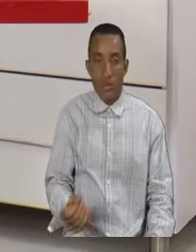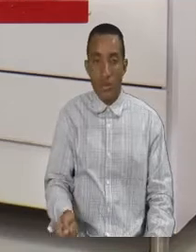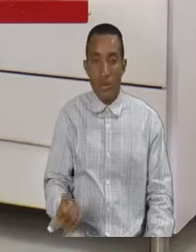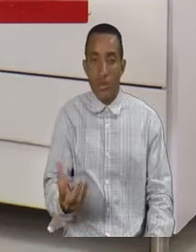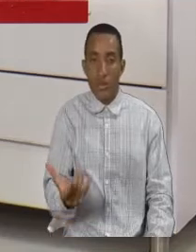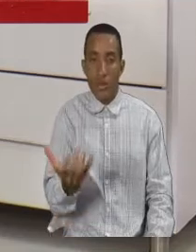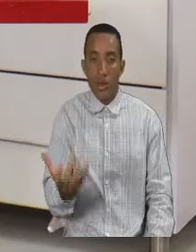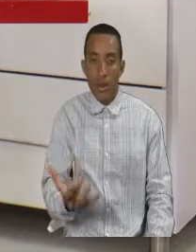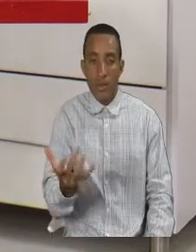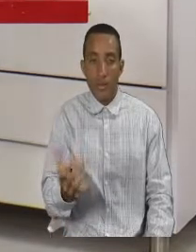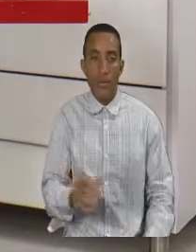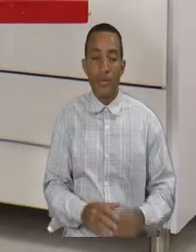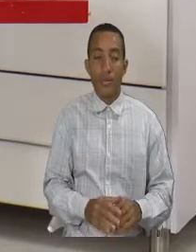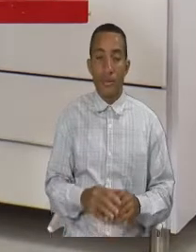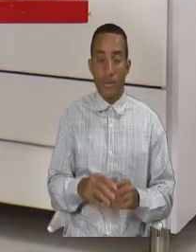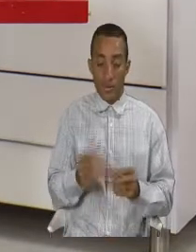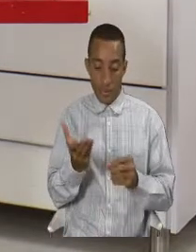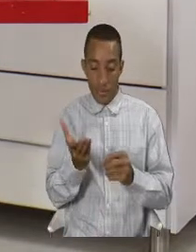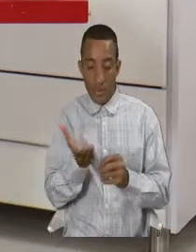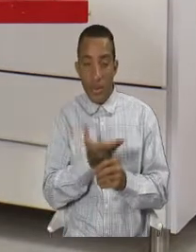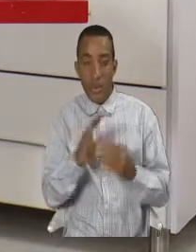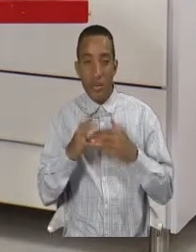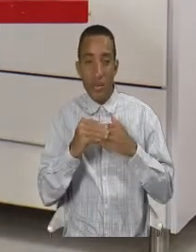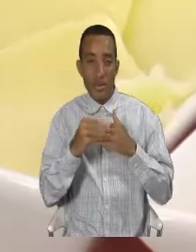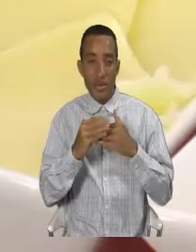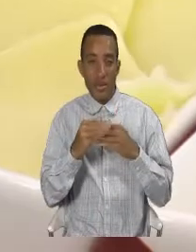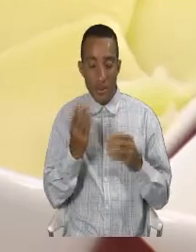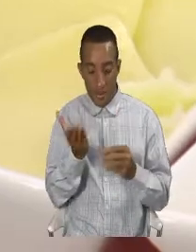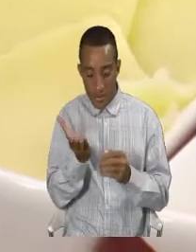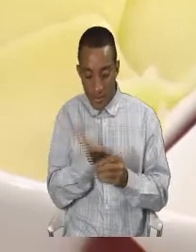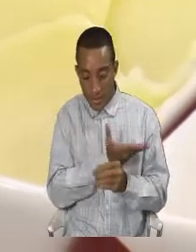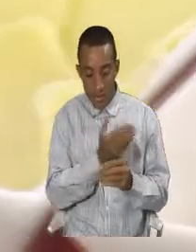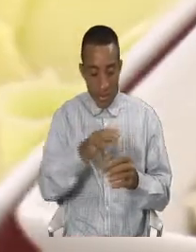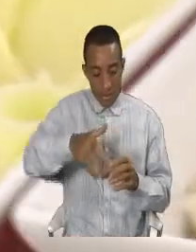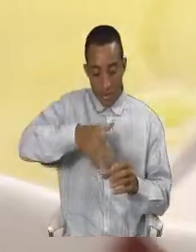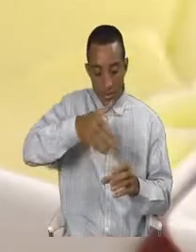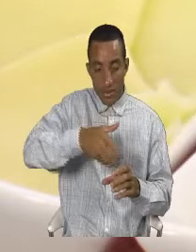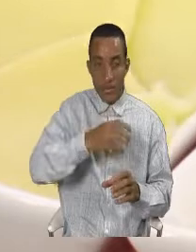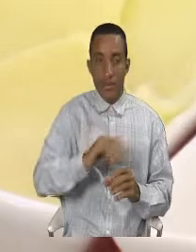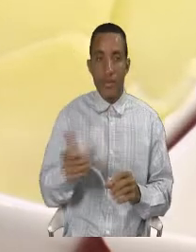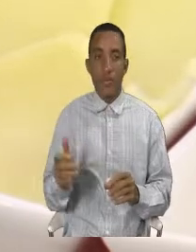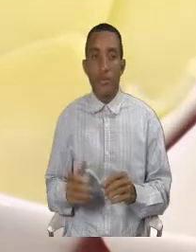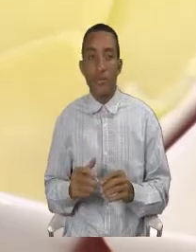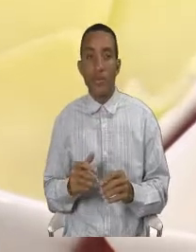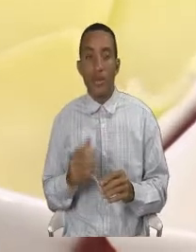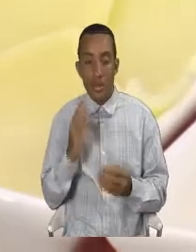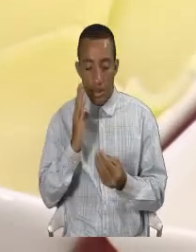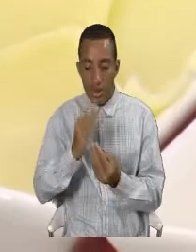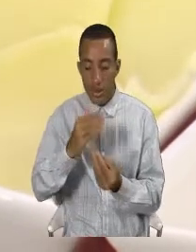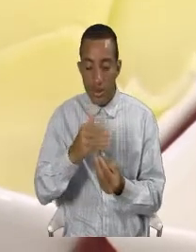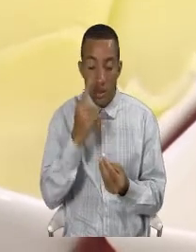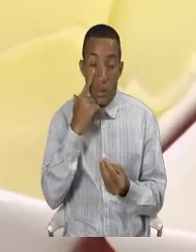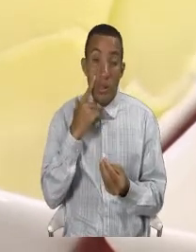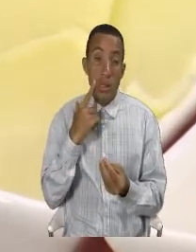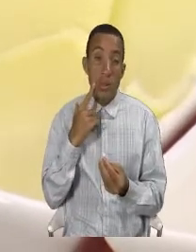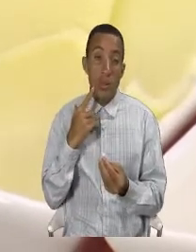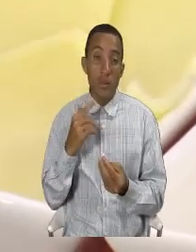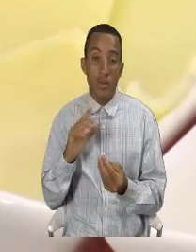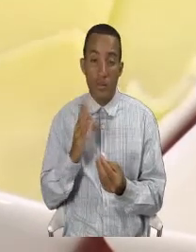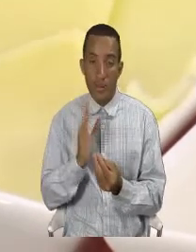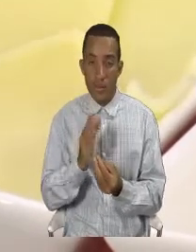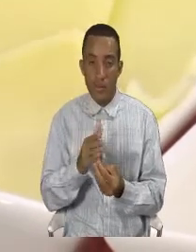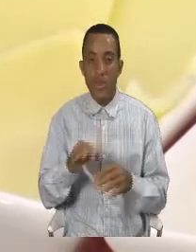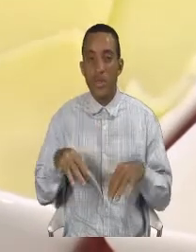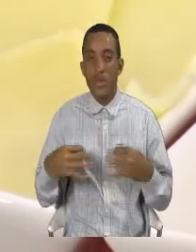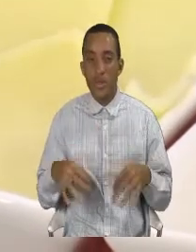panecitos que acabamos de abrir. Vamos a cortar la cebolla. La cebolla es como sencilla para